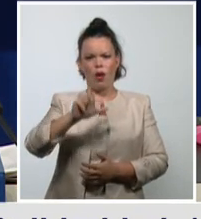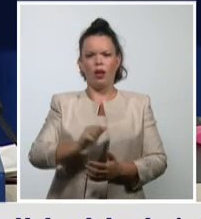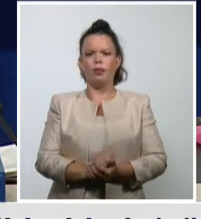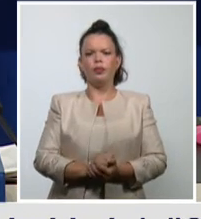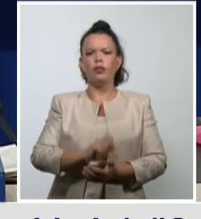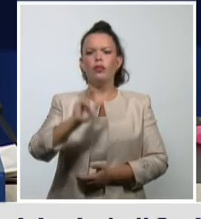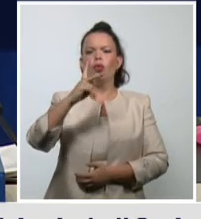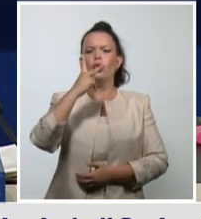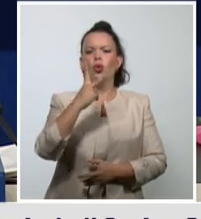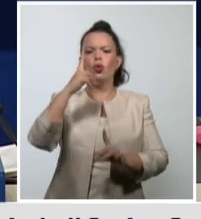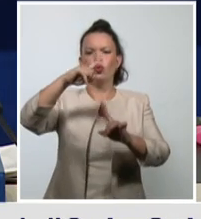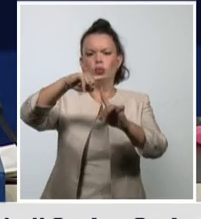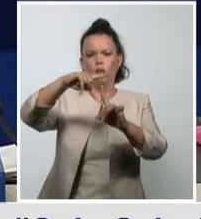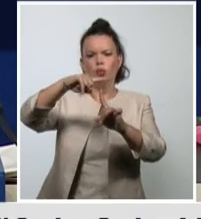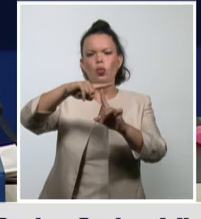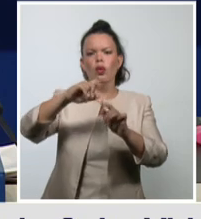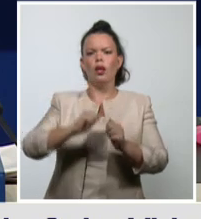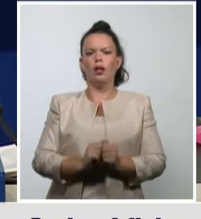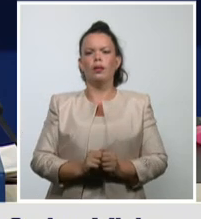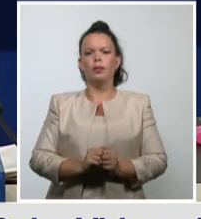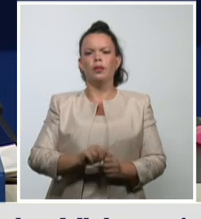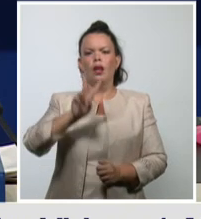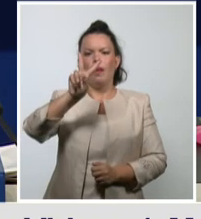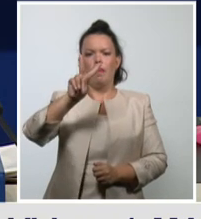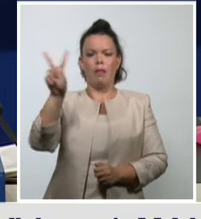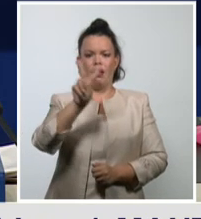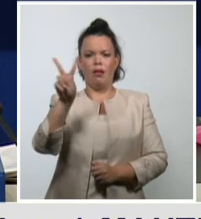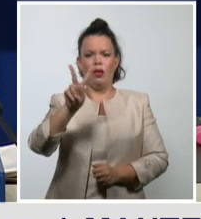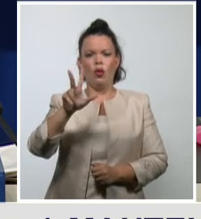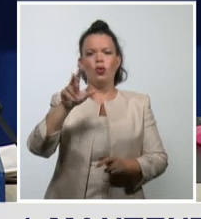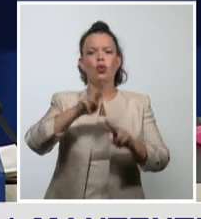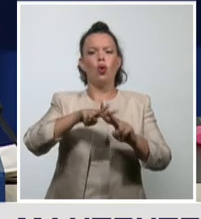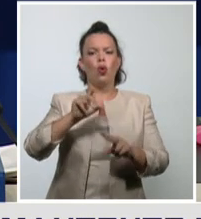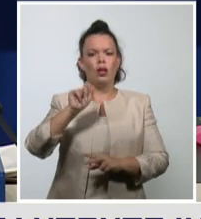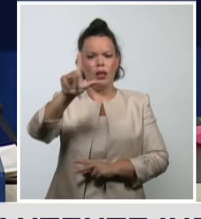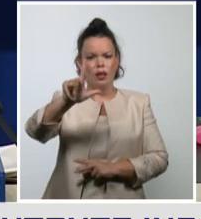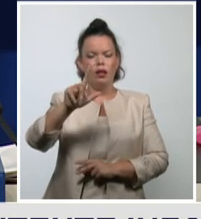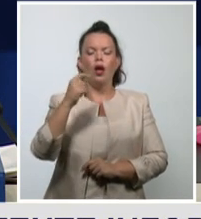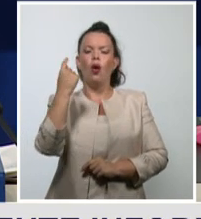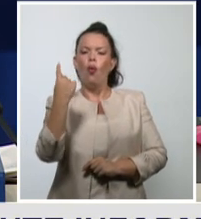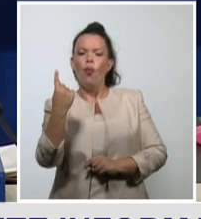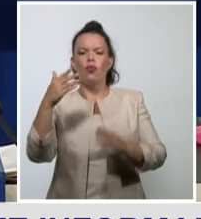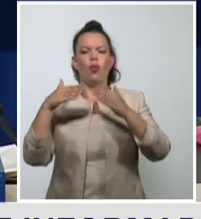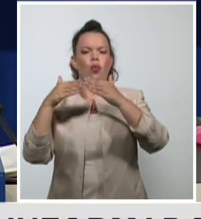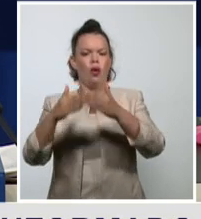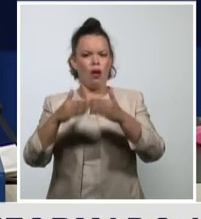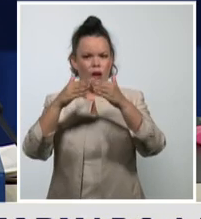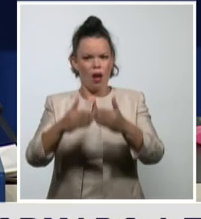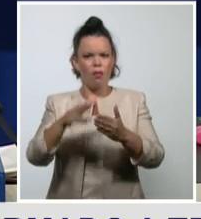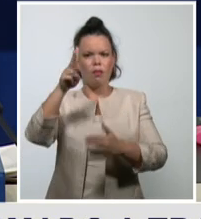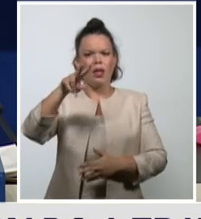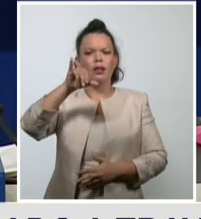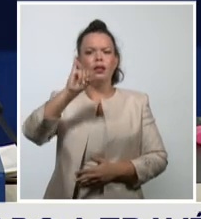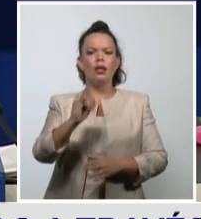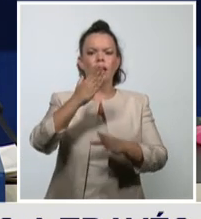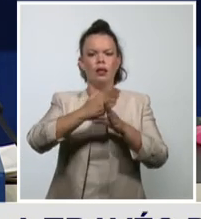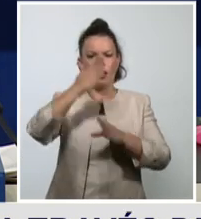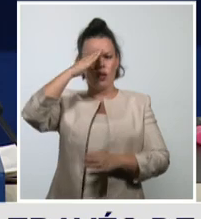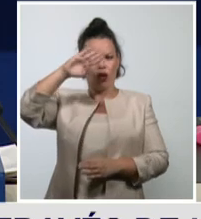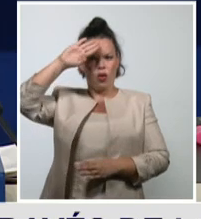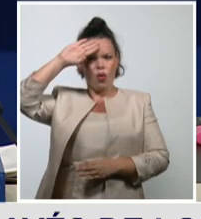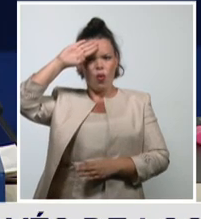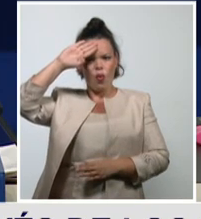2 de Las Tunas, 22 de Holguín, 1 de Granma, 26 de Santiago de Cuba, la